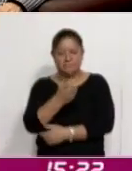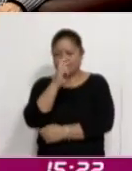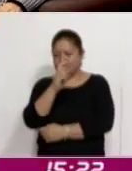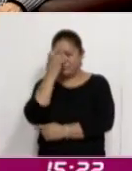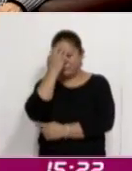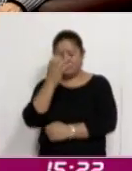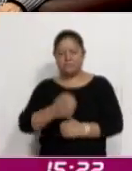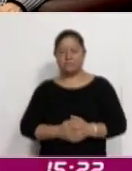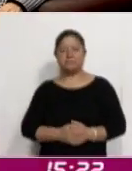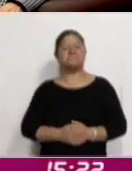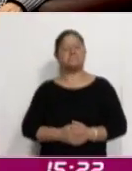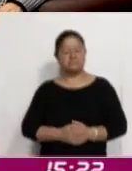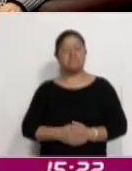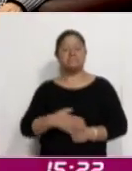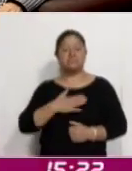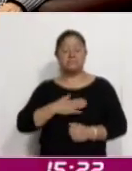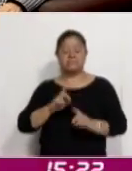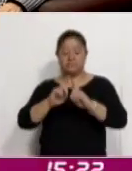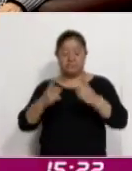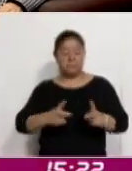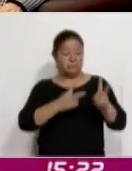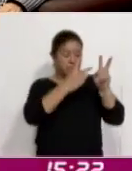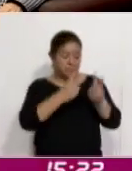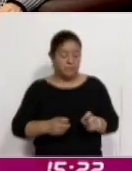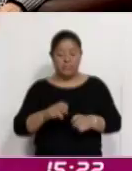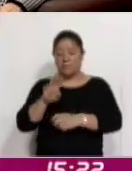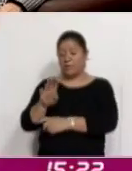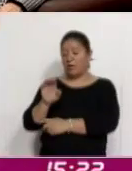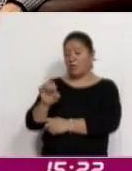reconocimiento? Bien, desarrollamos una plataforma web